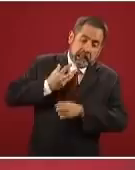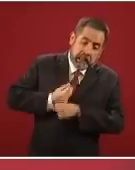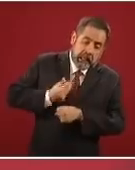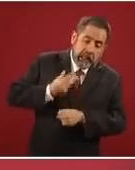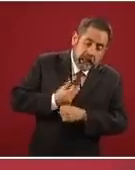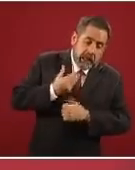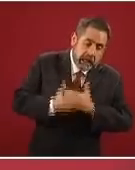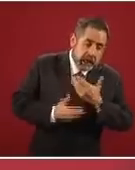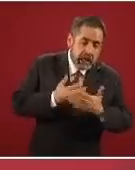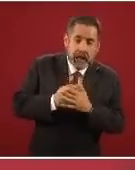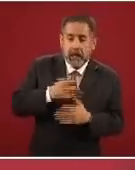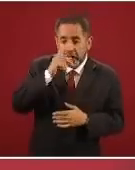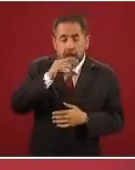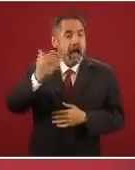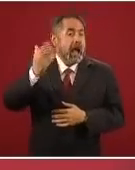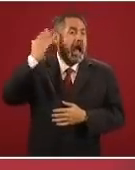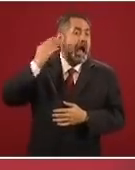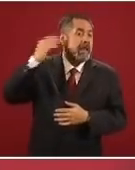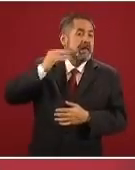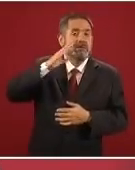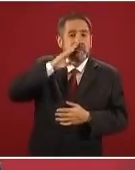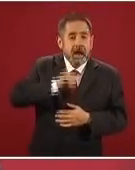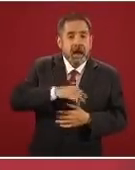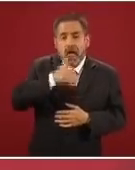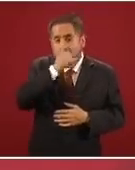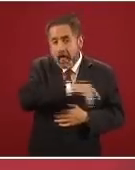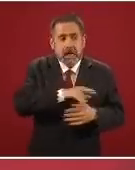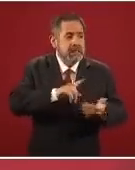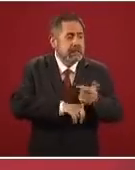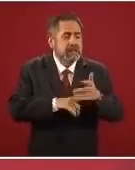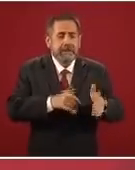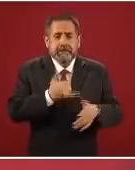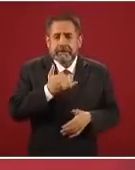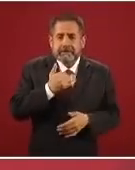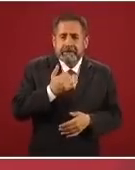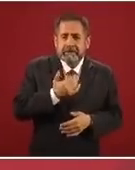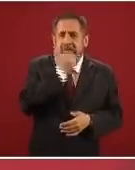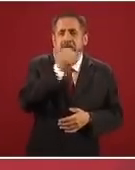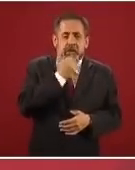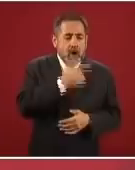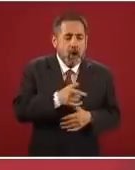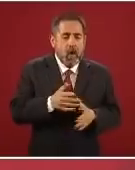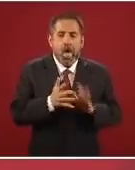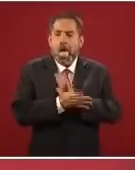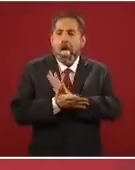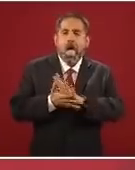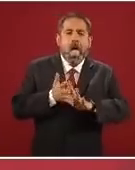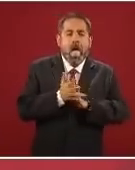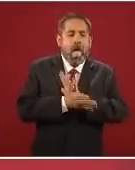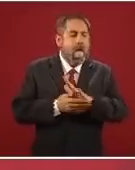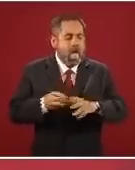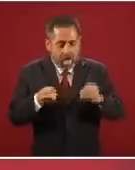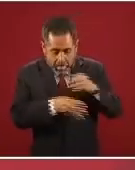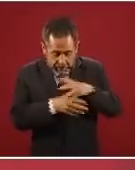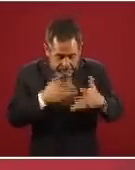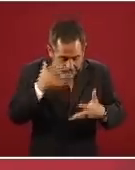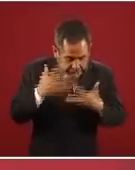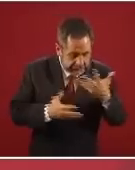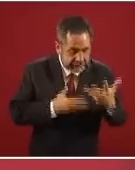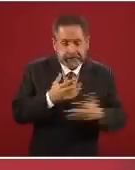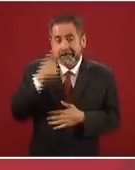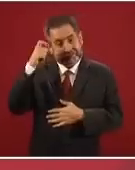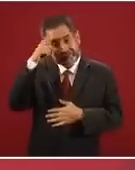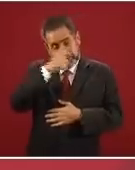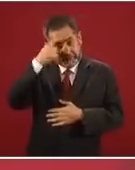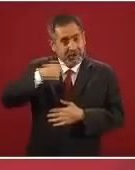tenemos procedimientos que se hicieron de mala fe para que no se pudiera recuperar lo robado, para nosotros